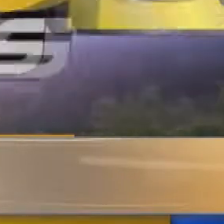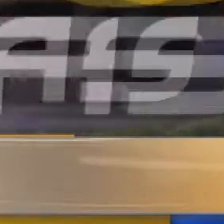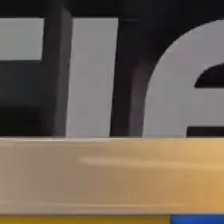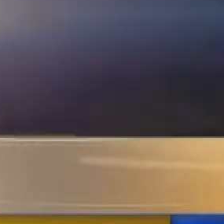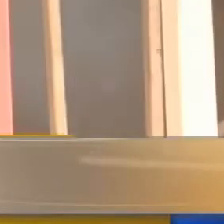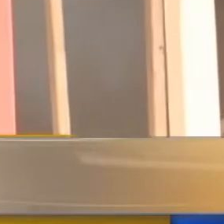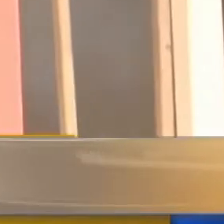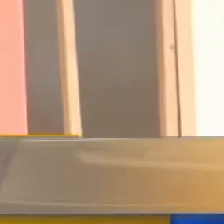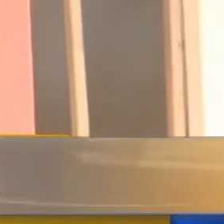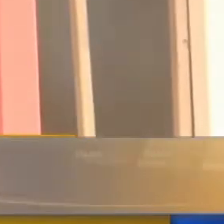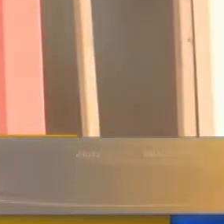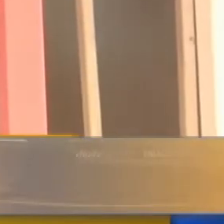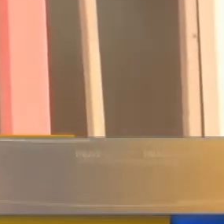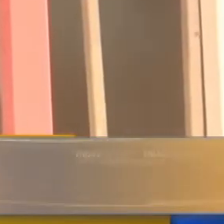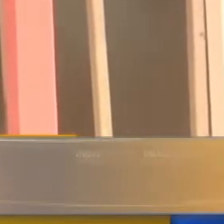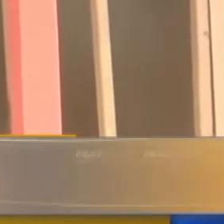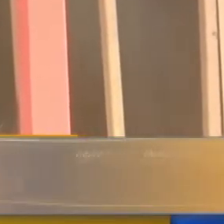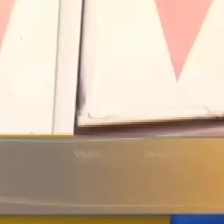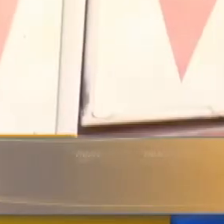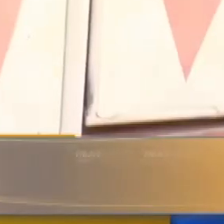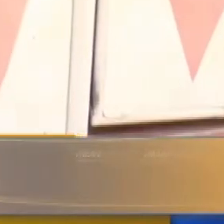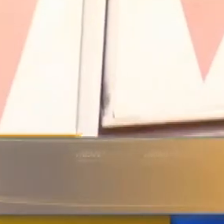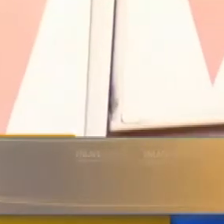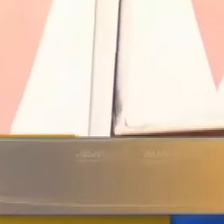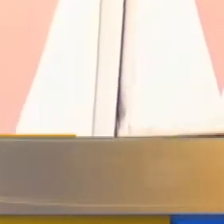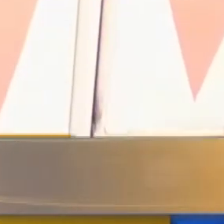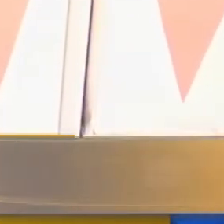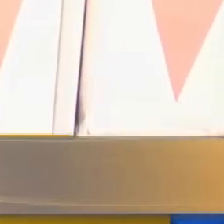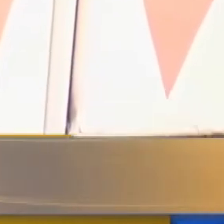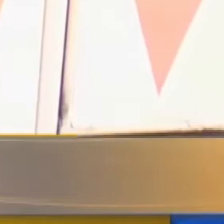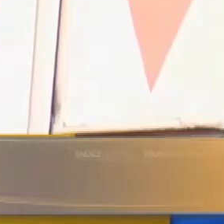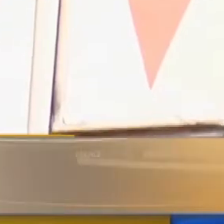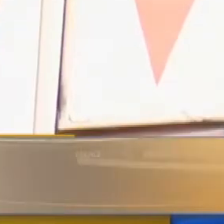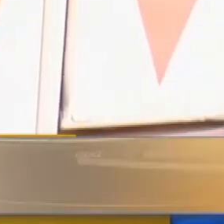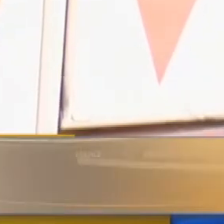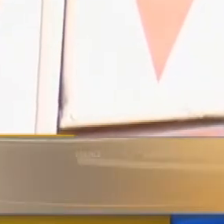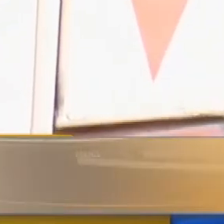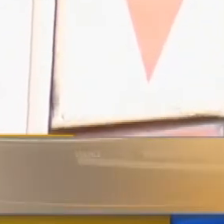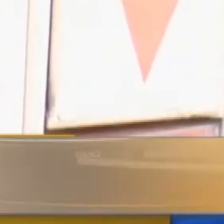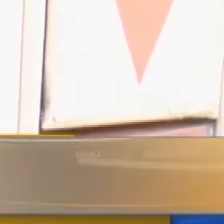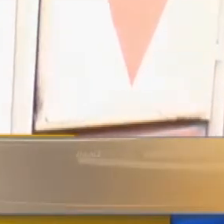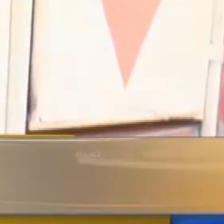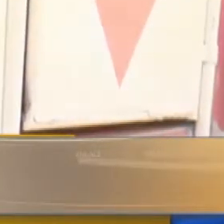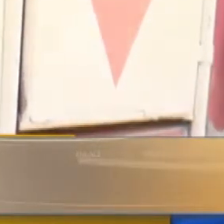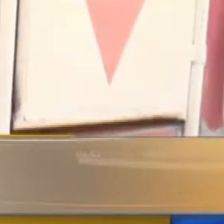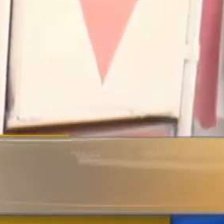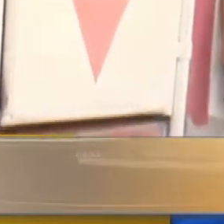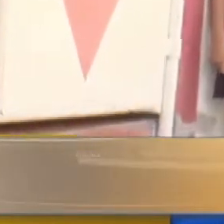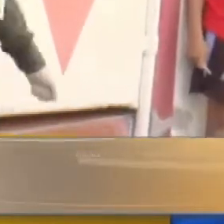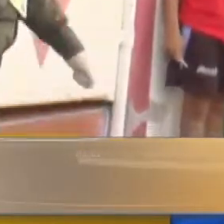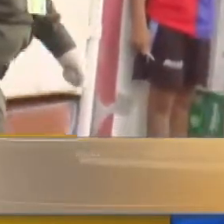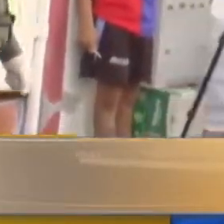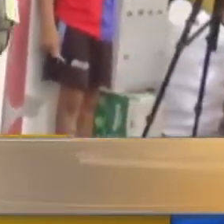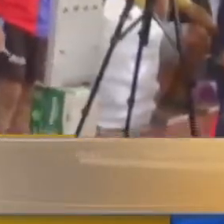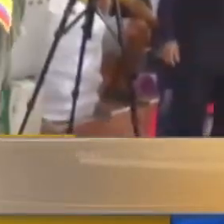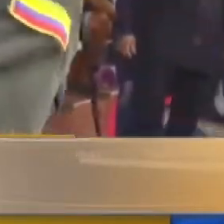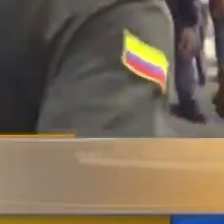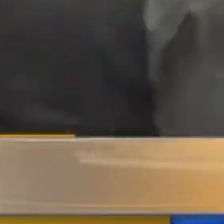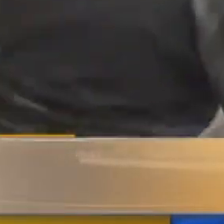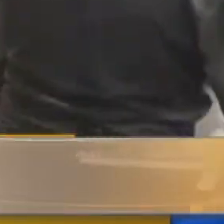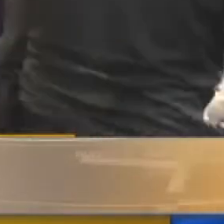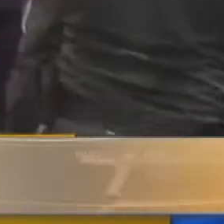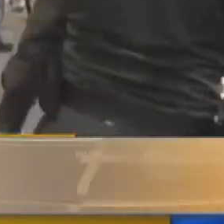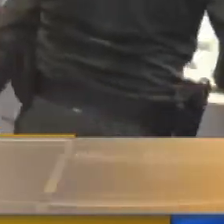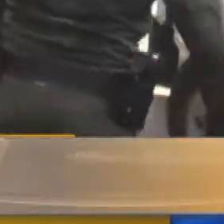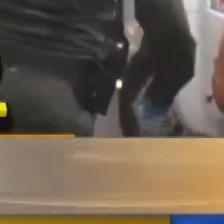precipitaciones. Aún no ha sido reclamado por sus familiares el cuerpo de la mujer que decidió quitarse la vida el pasado miércoles en un